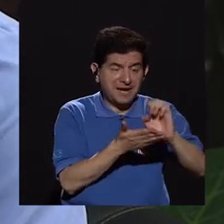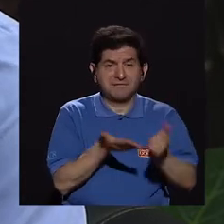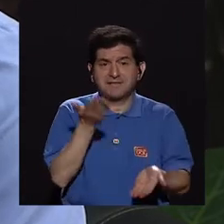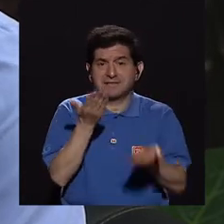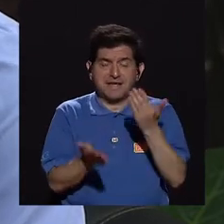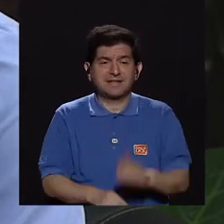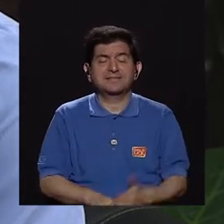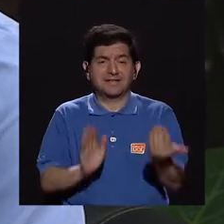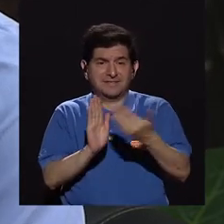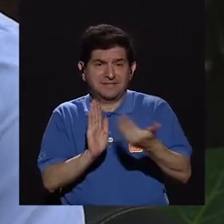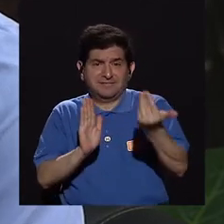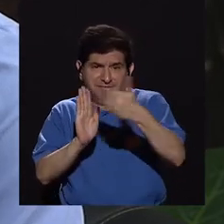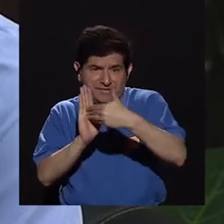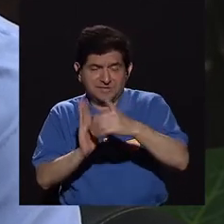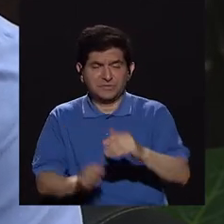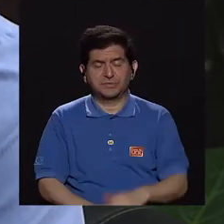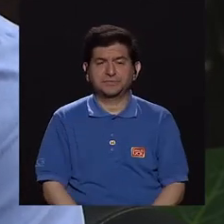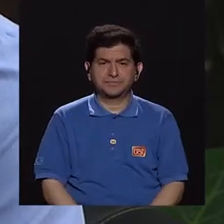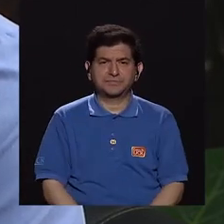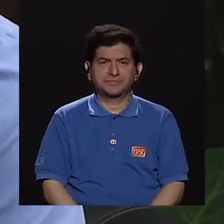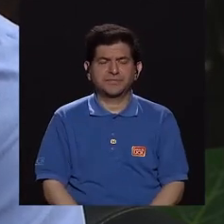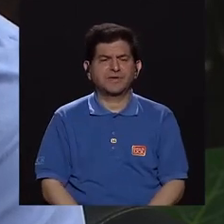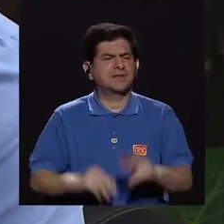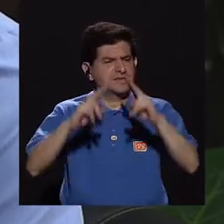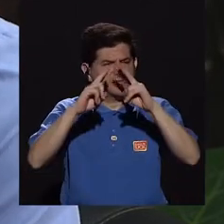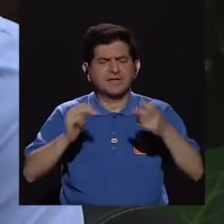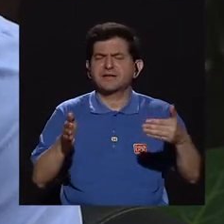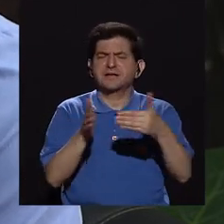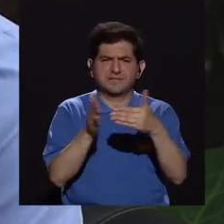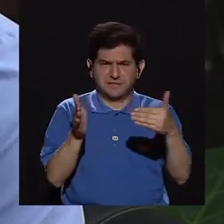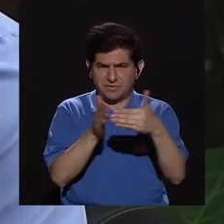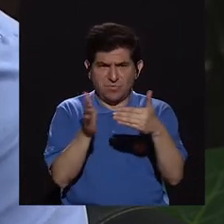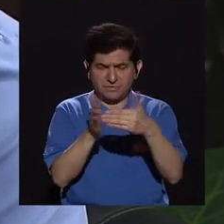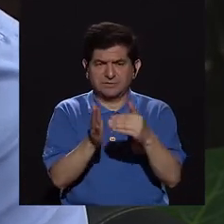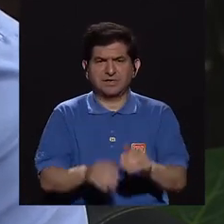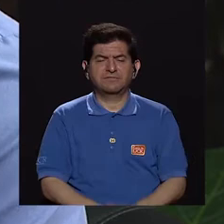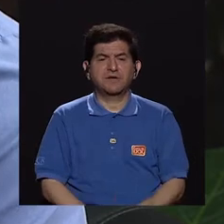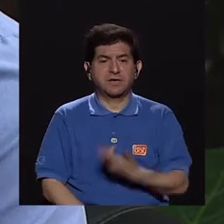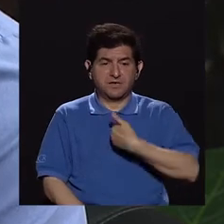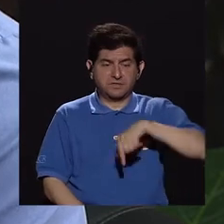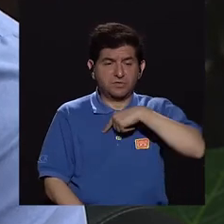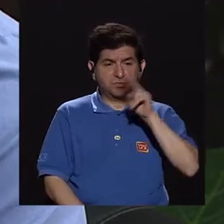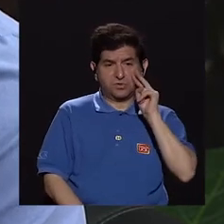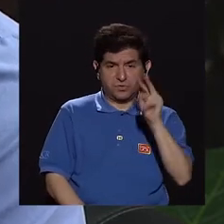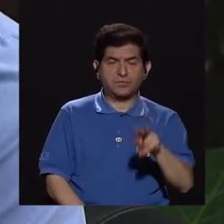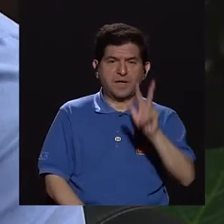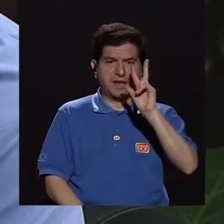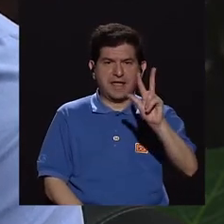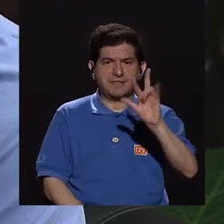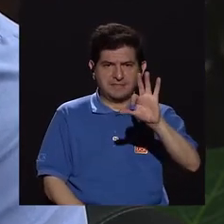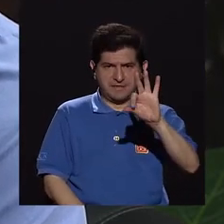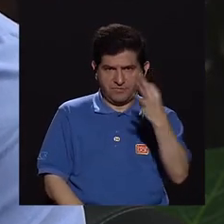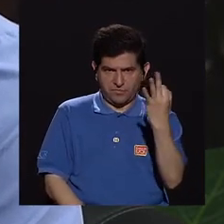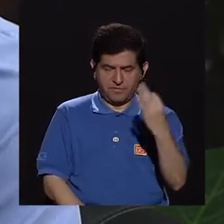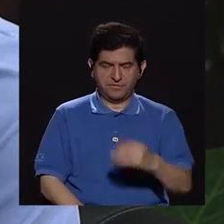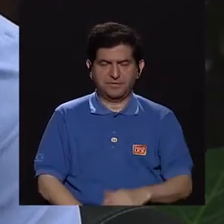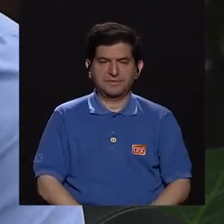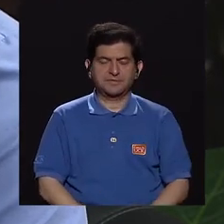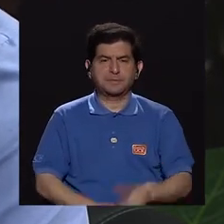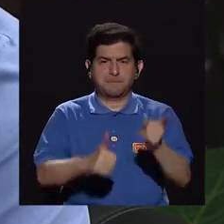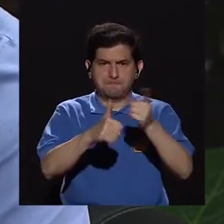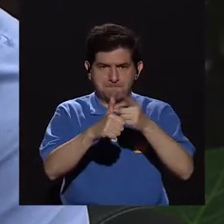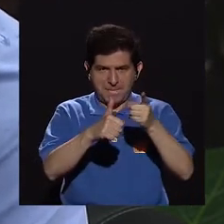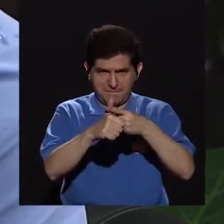evitar alguna de las alteraciones. Entonces, si recapitulamos un poco, nosotros las vemos desde tres posiciones.